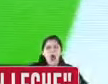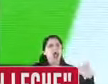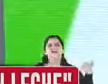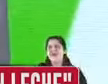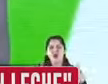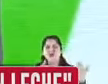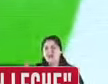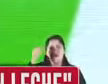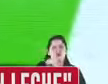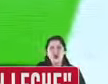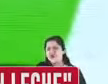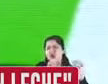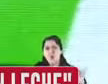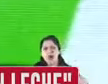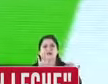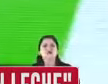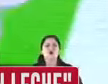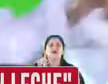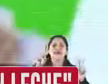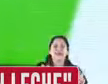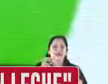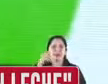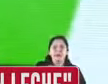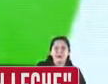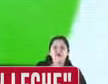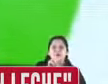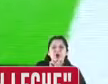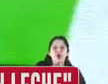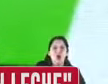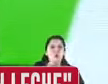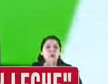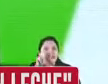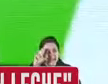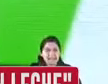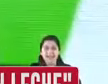votaron lo de fondos buitres la reforma previsional